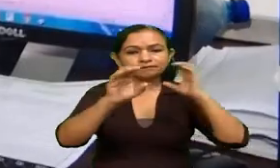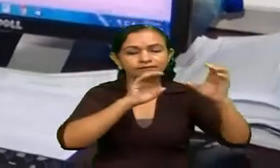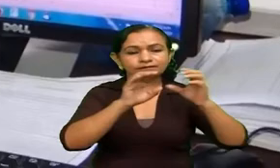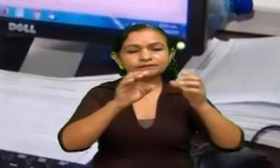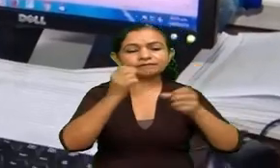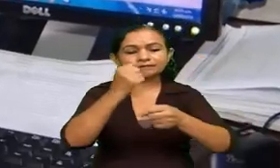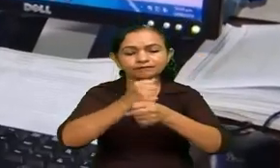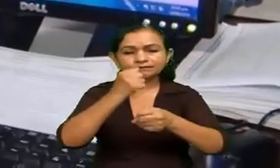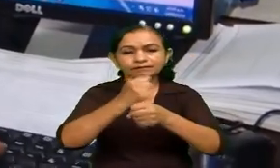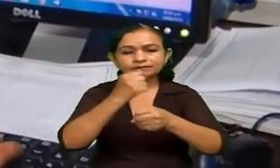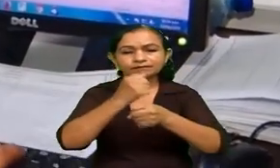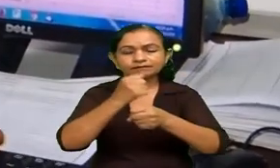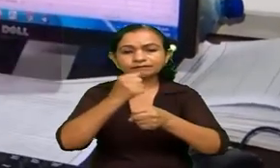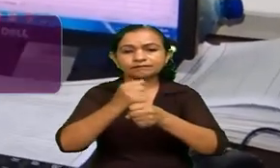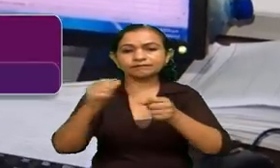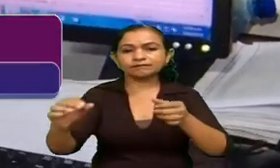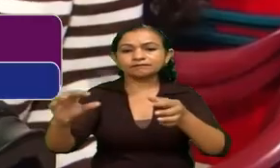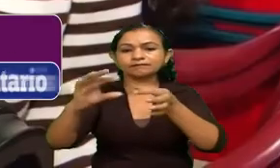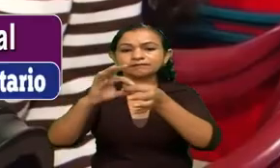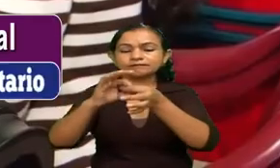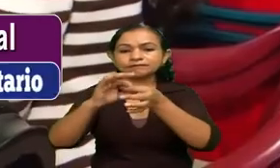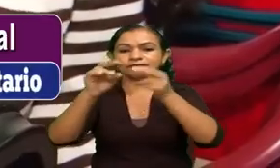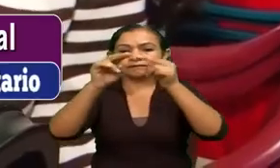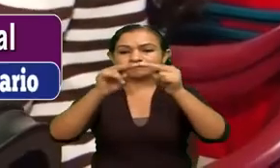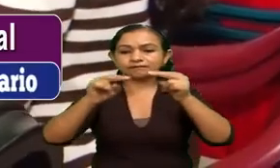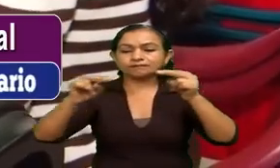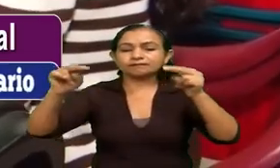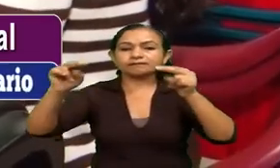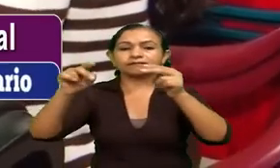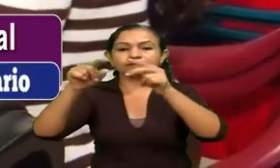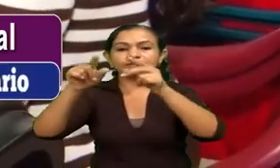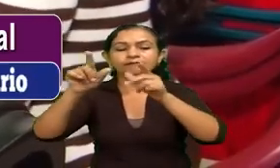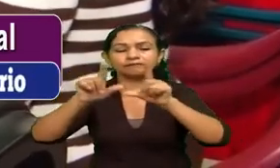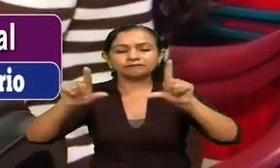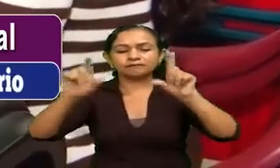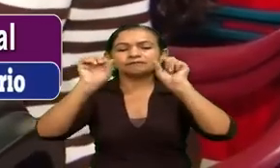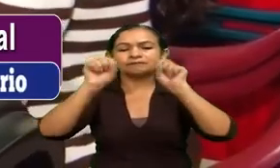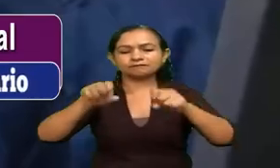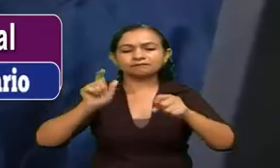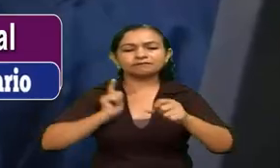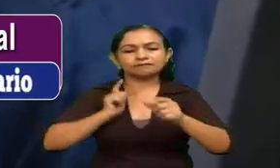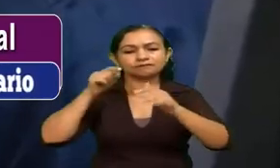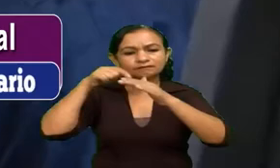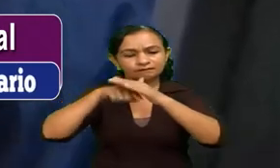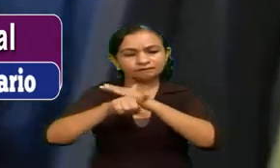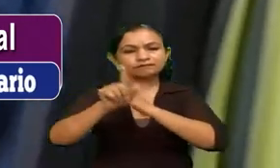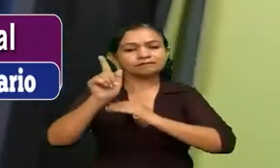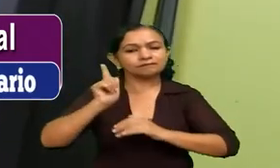estado trabajando en tender fibra. Hemos cumplido la meta también, ¿verdad?